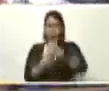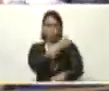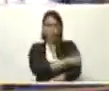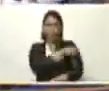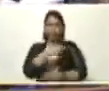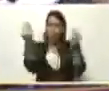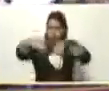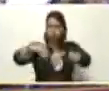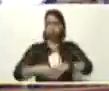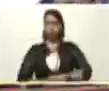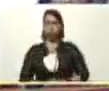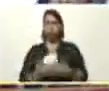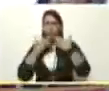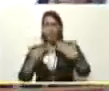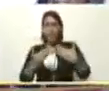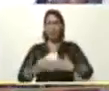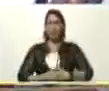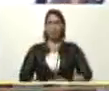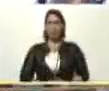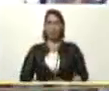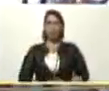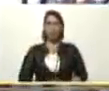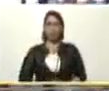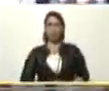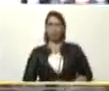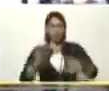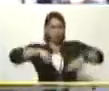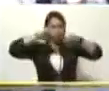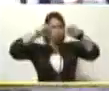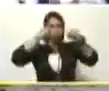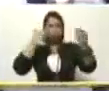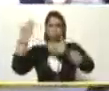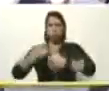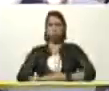acuerdo, Pepe. Gracias, Pepe. Gracias, que presidente. ¡Viva Pepe!